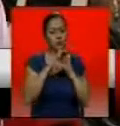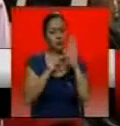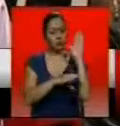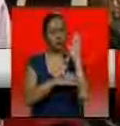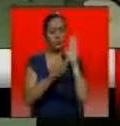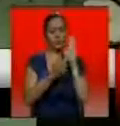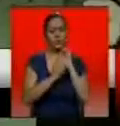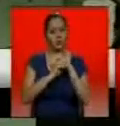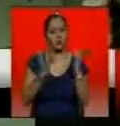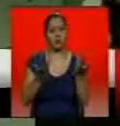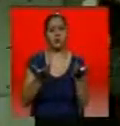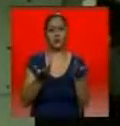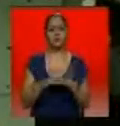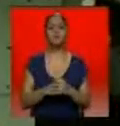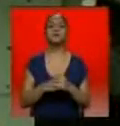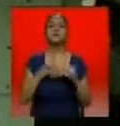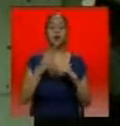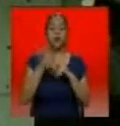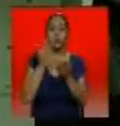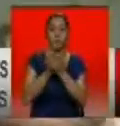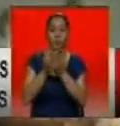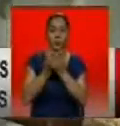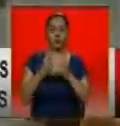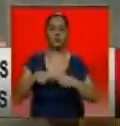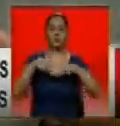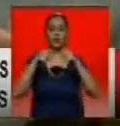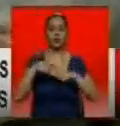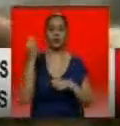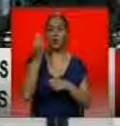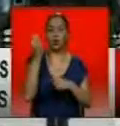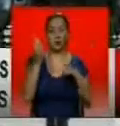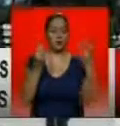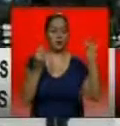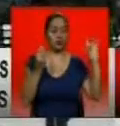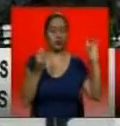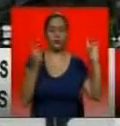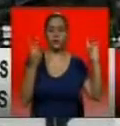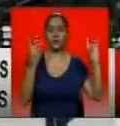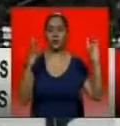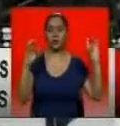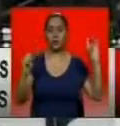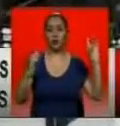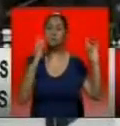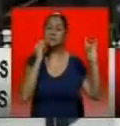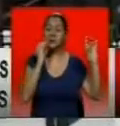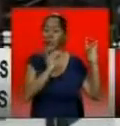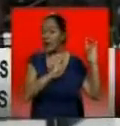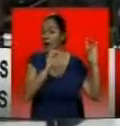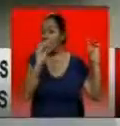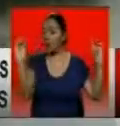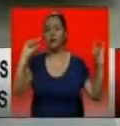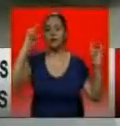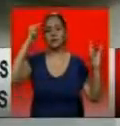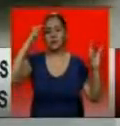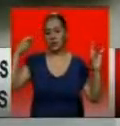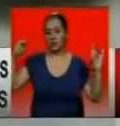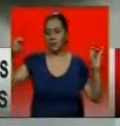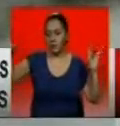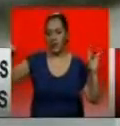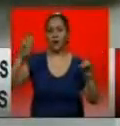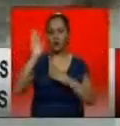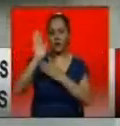las trabajadoras. La propuesta contemplará además el contrato para jóvenes de entre 18 y 24 años sin experiencia. Allí el Estado cubrirá el aporte al